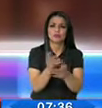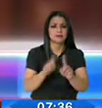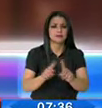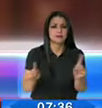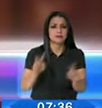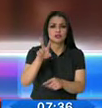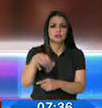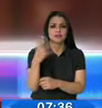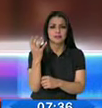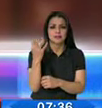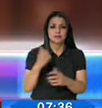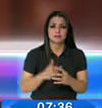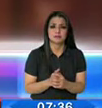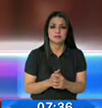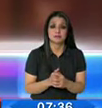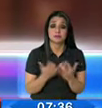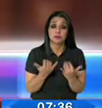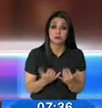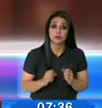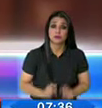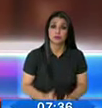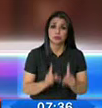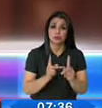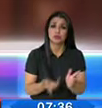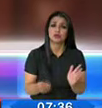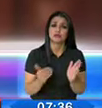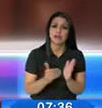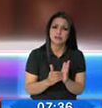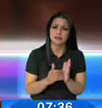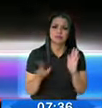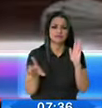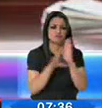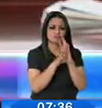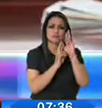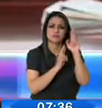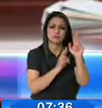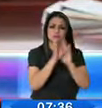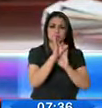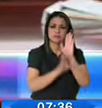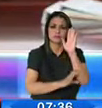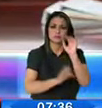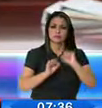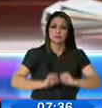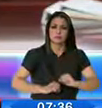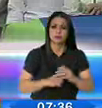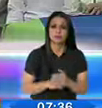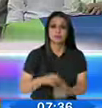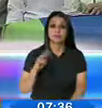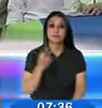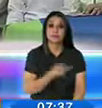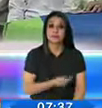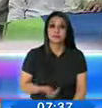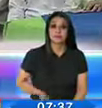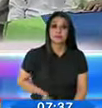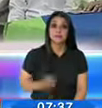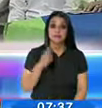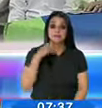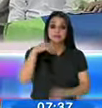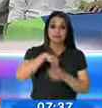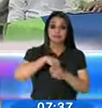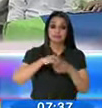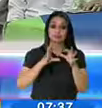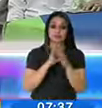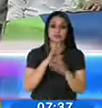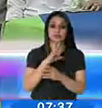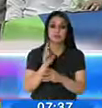en el 2015. Hoy tenemos la oportunidad de reivindicarla y legitimar. La vicepresidenta también niega que al interior de Alianza País